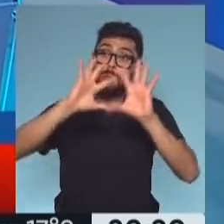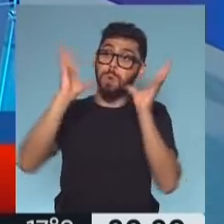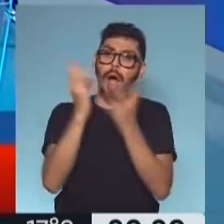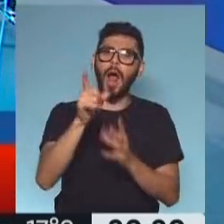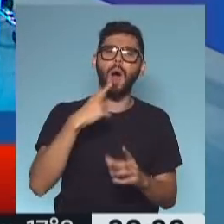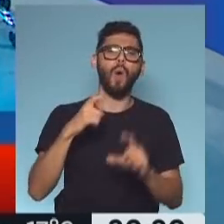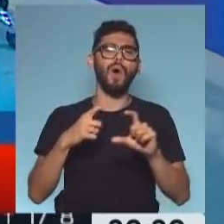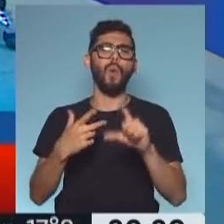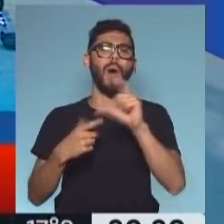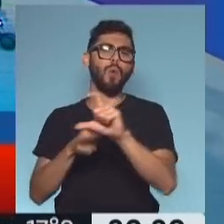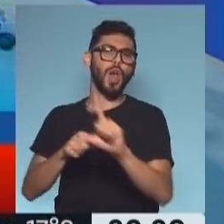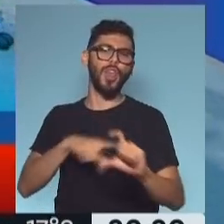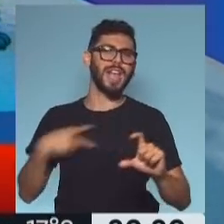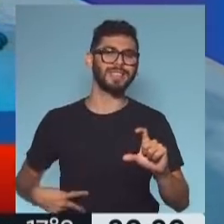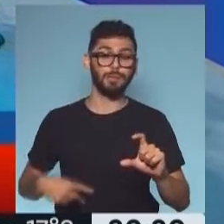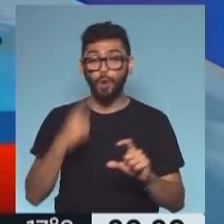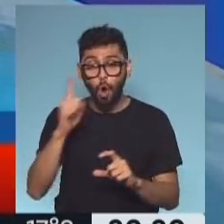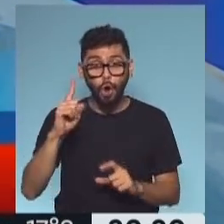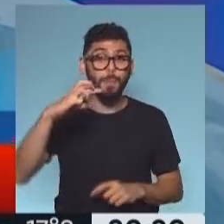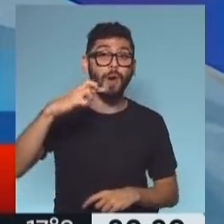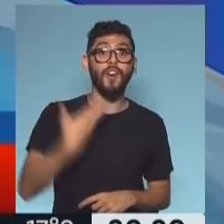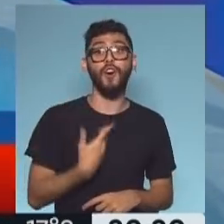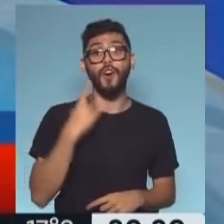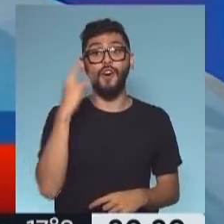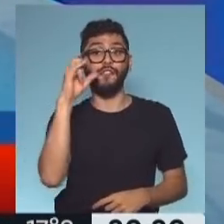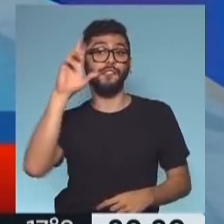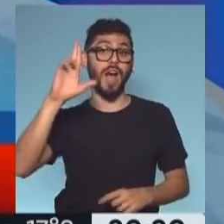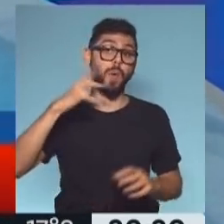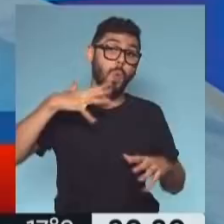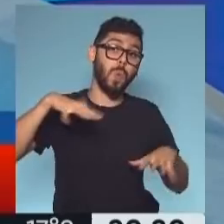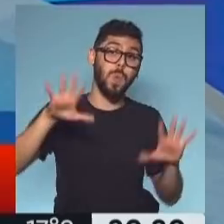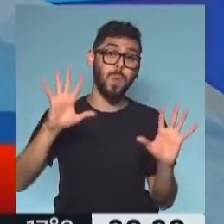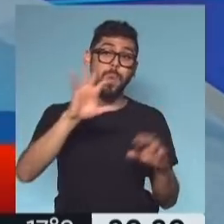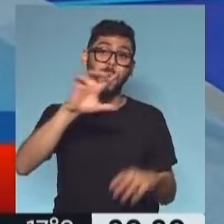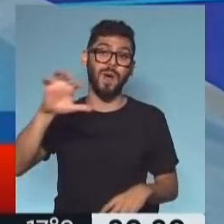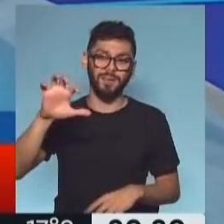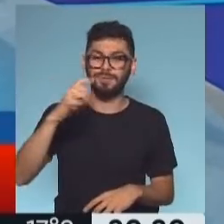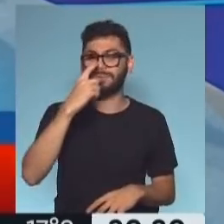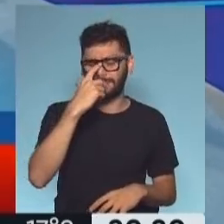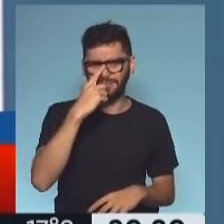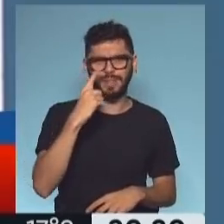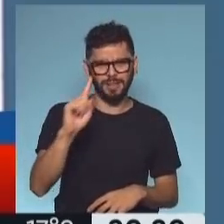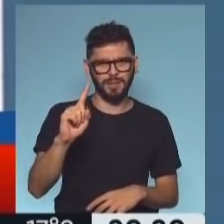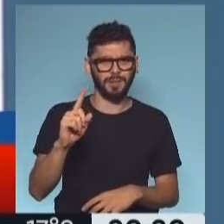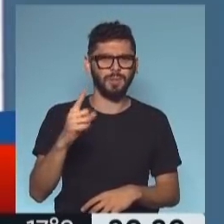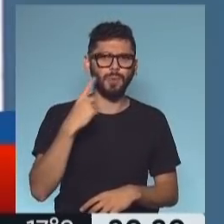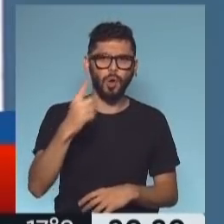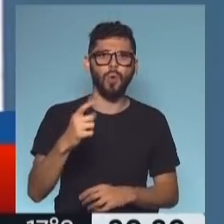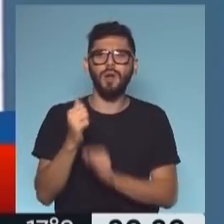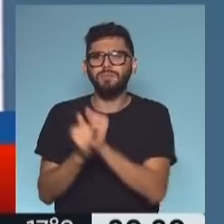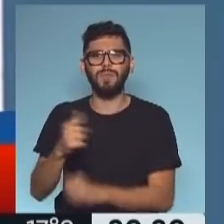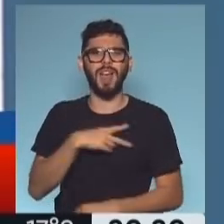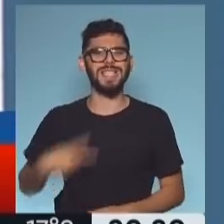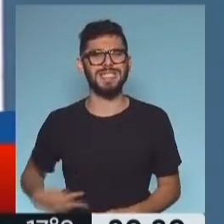vacunas chinas. Pero no para todas, porque la de claro. Pfizer es la de Pfizer. Pfizer, sigue sí. siendo nombre propio. Sí, bueno, la diferencia es que son dos vacunas que las producen el Estado chino, la